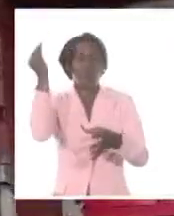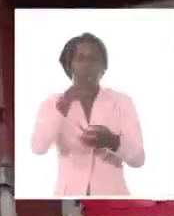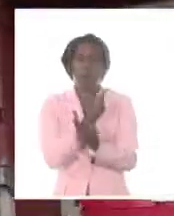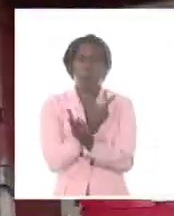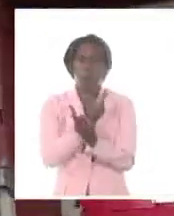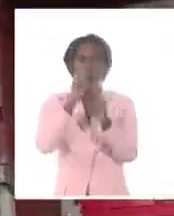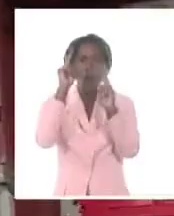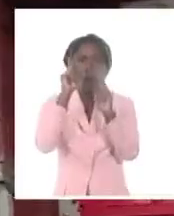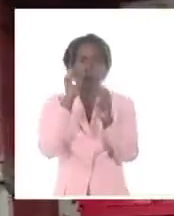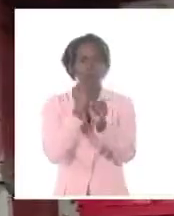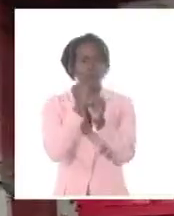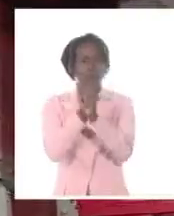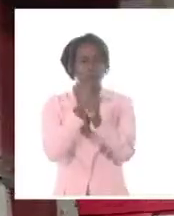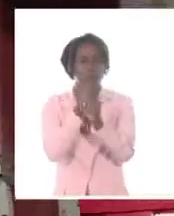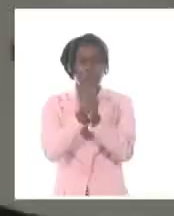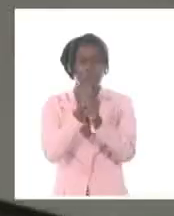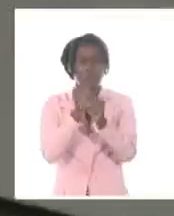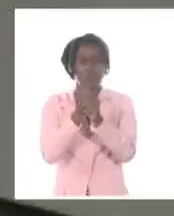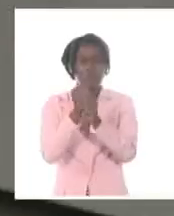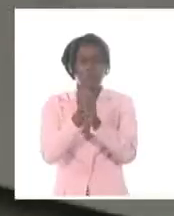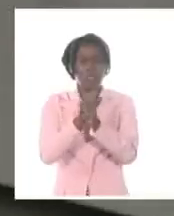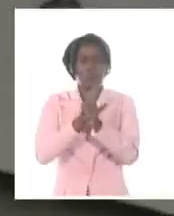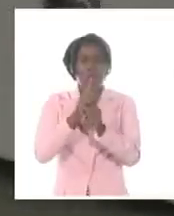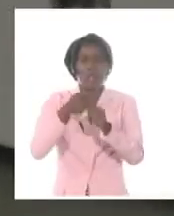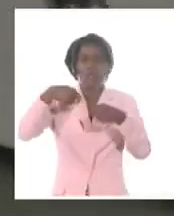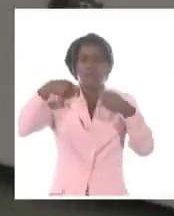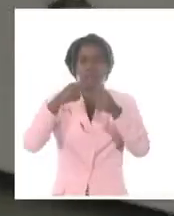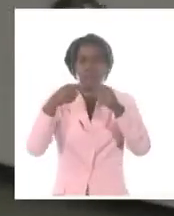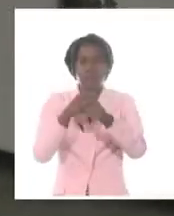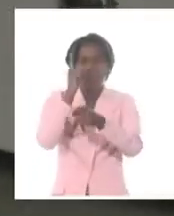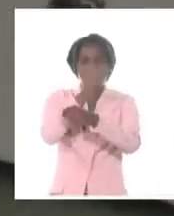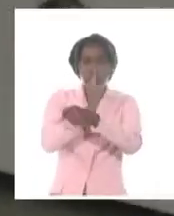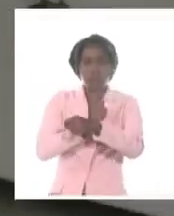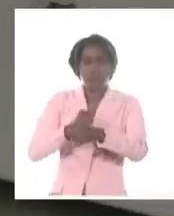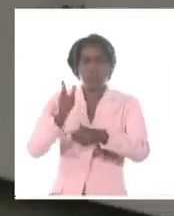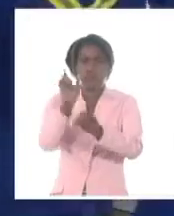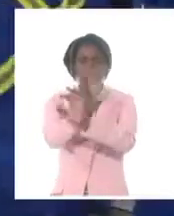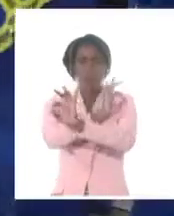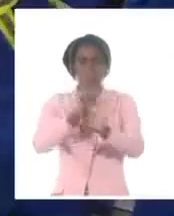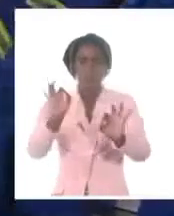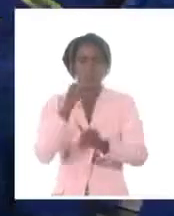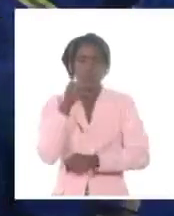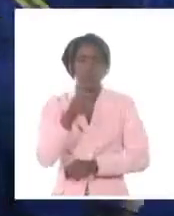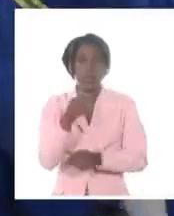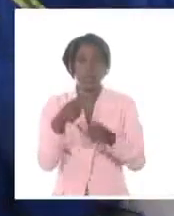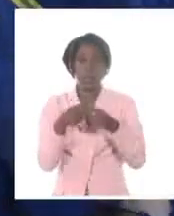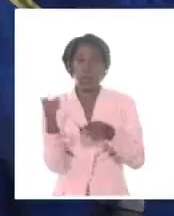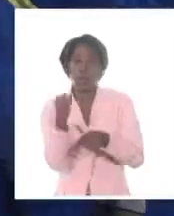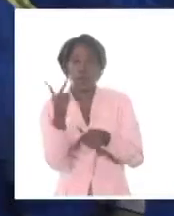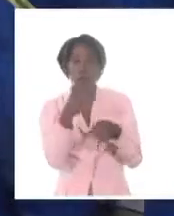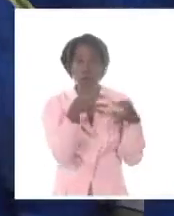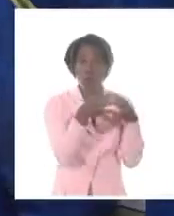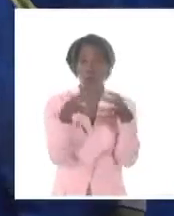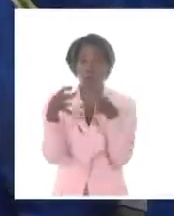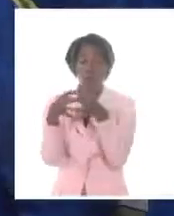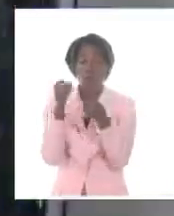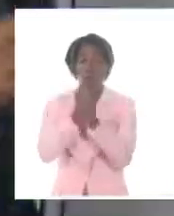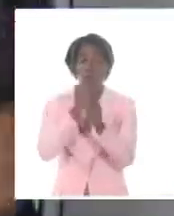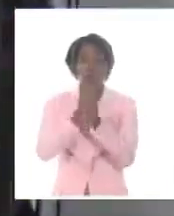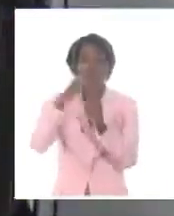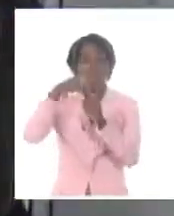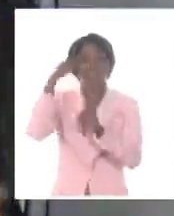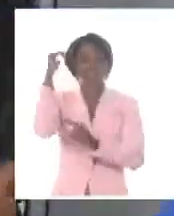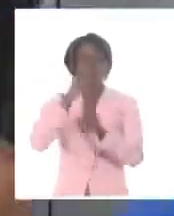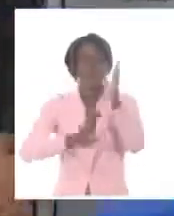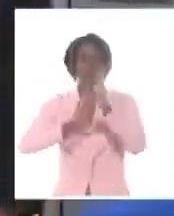profesionalidad de los trabajos. En opinión de directivos, estos han sido una proeza tecnológica